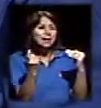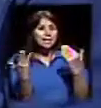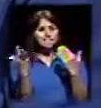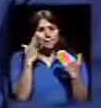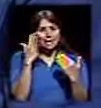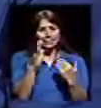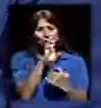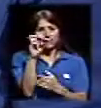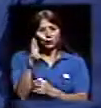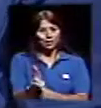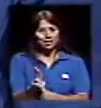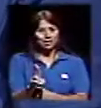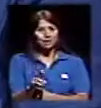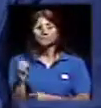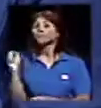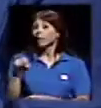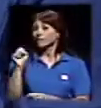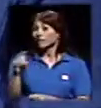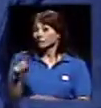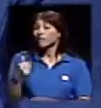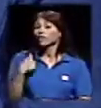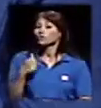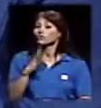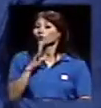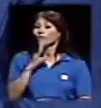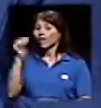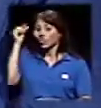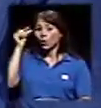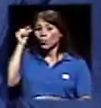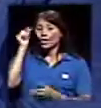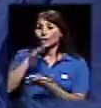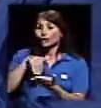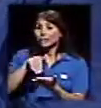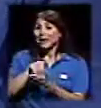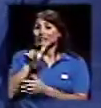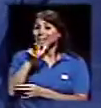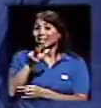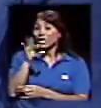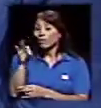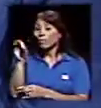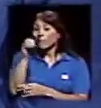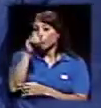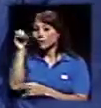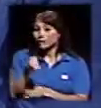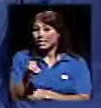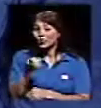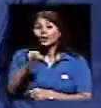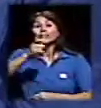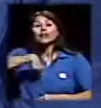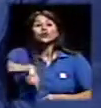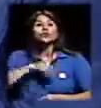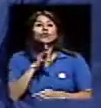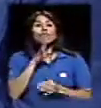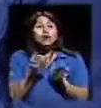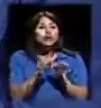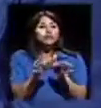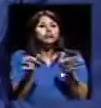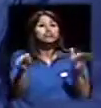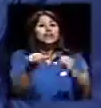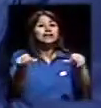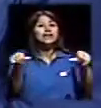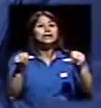Y bueno, yo estoy hablando de gobierno central un 39%. Si habláramos del consolidado del sector público, estamos rondando